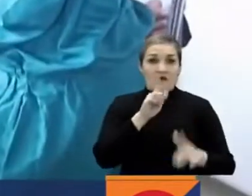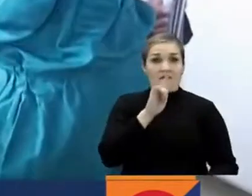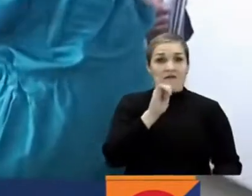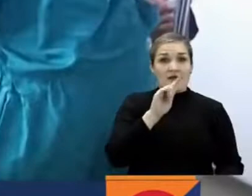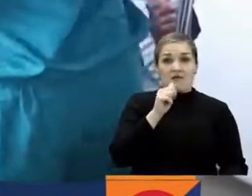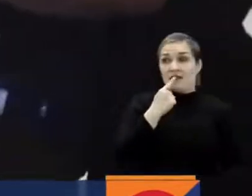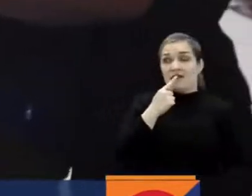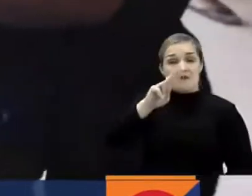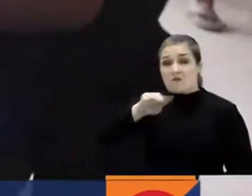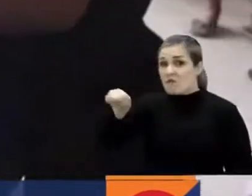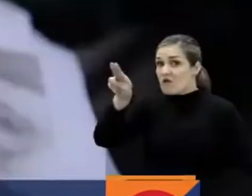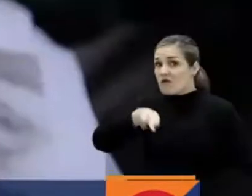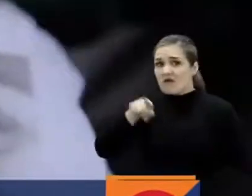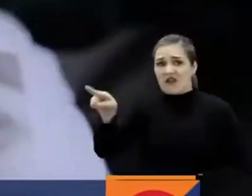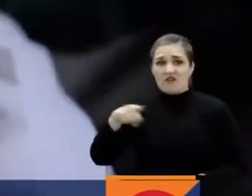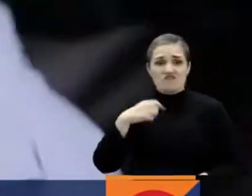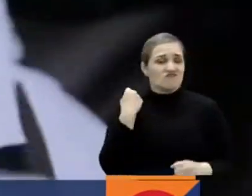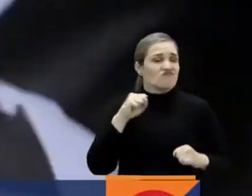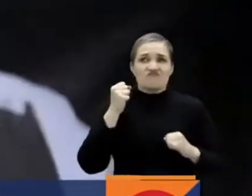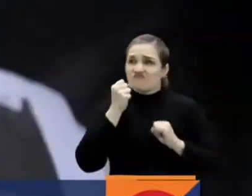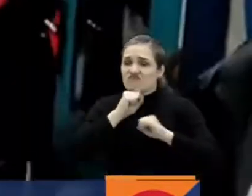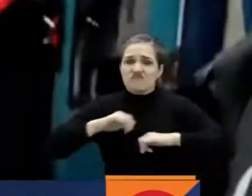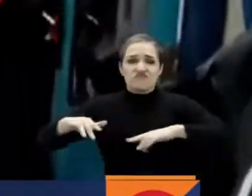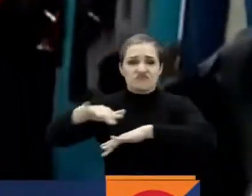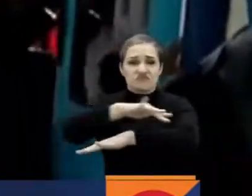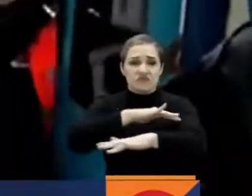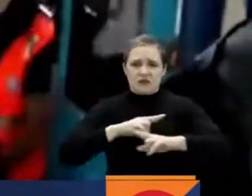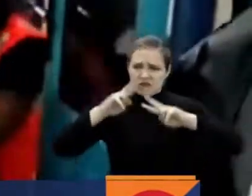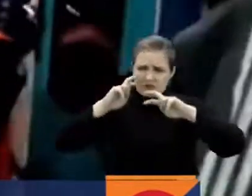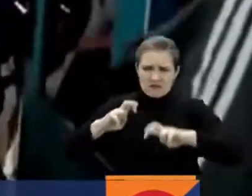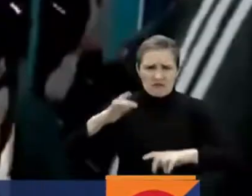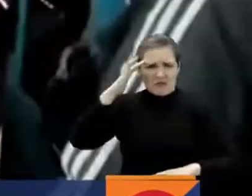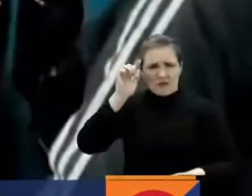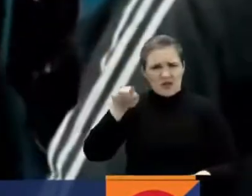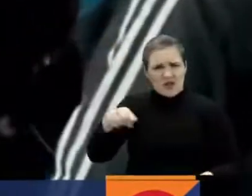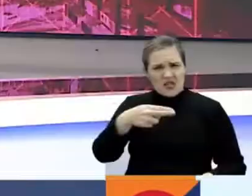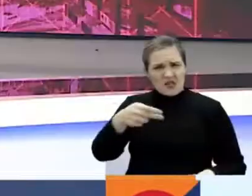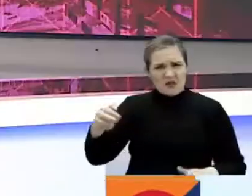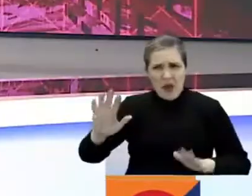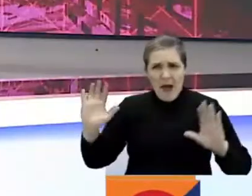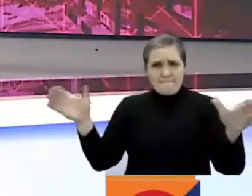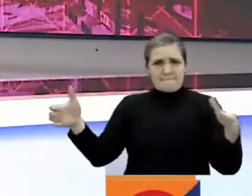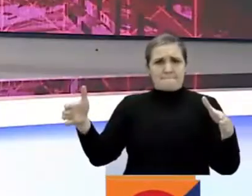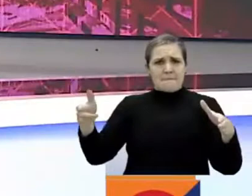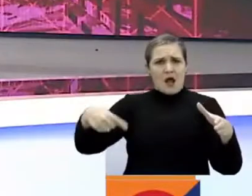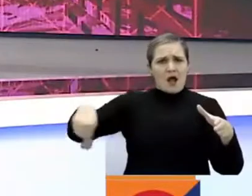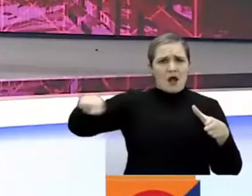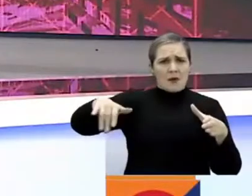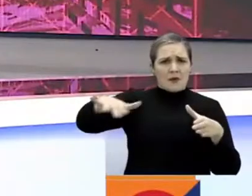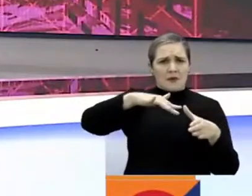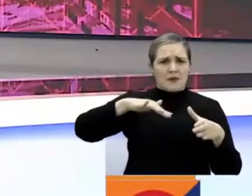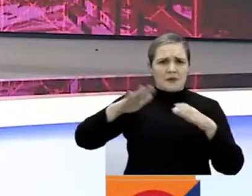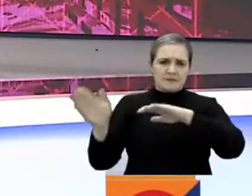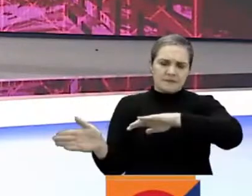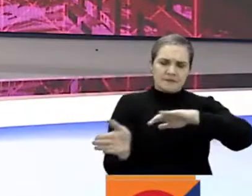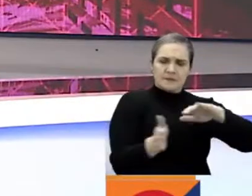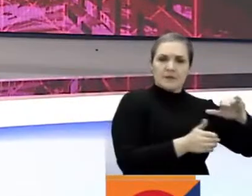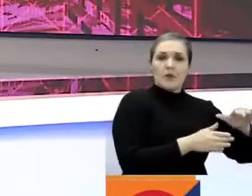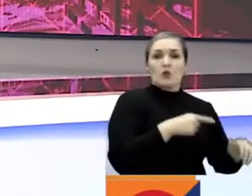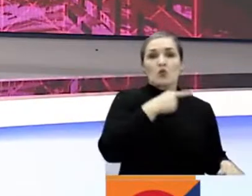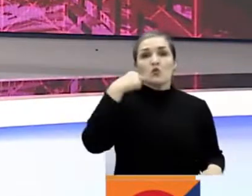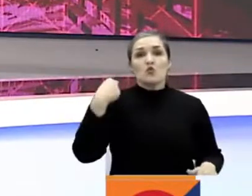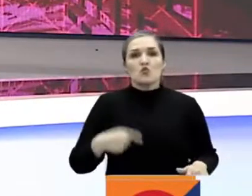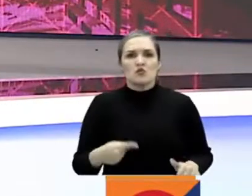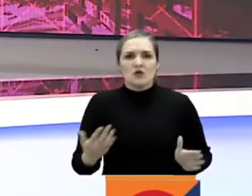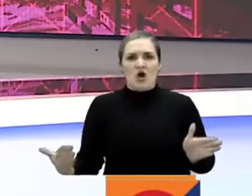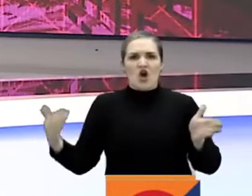saldo en Indonesia despierta solicitudes de investigación por su utilización en un espacio cerrado. Rusia perpetra nuevos ataques